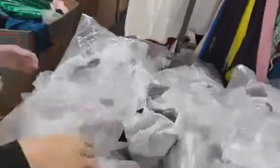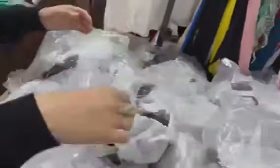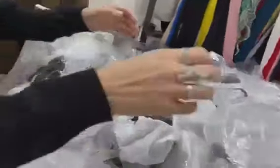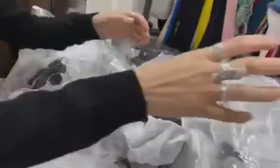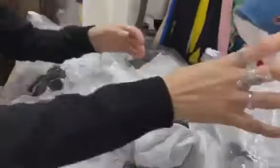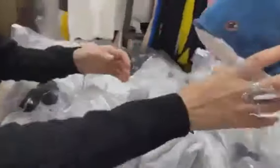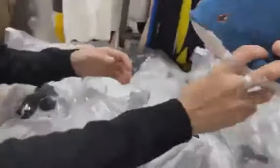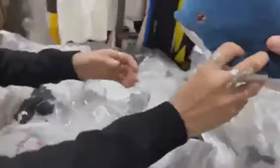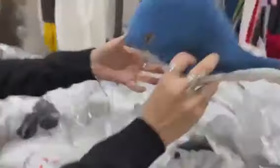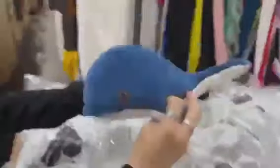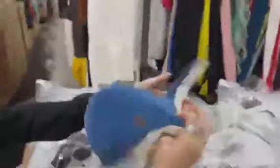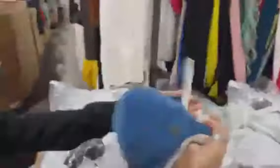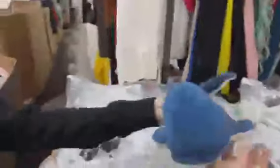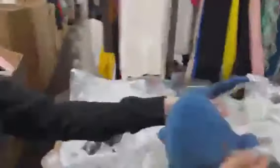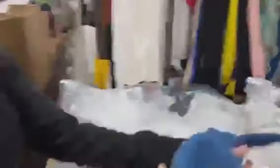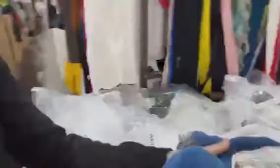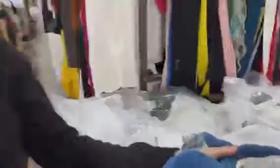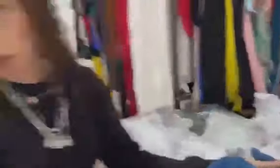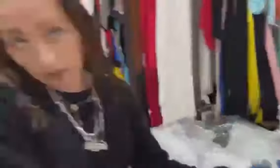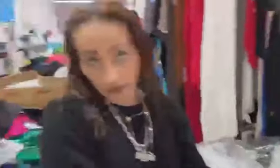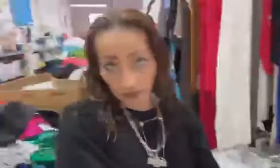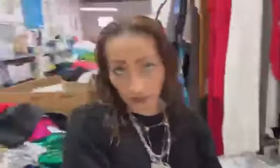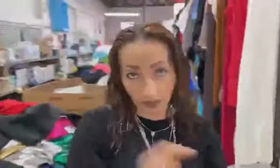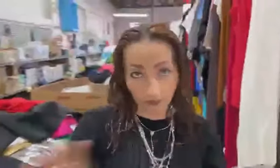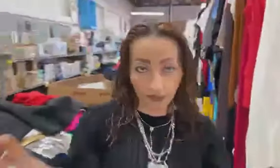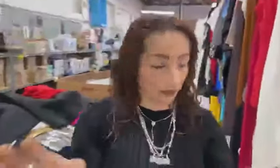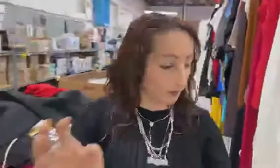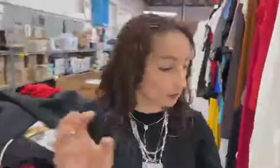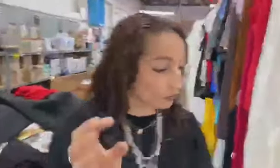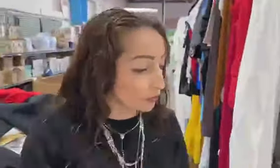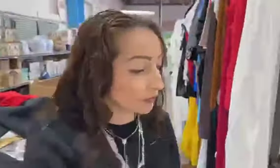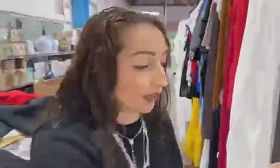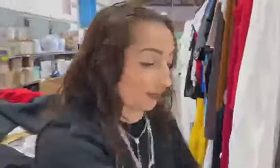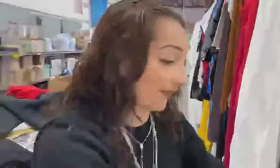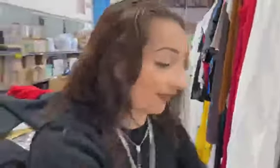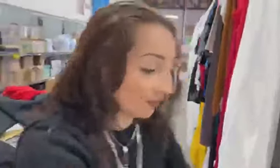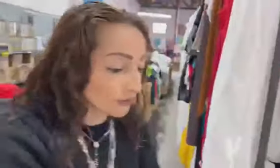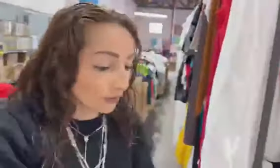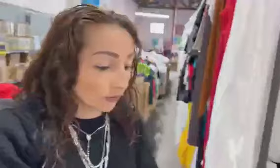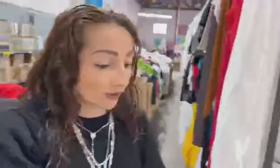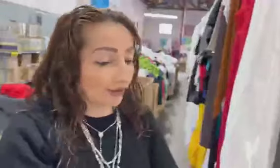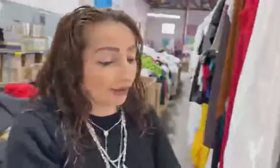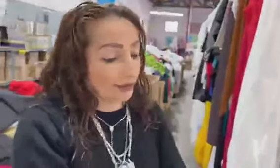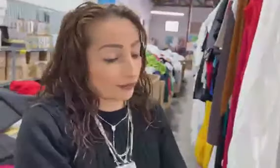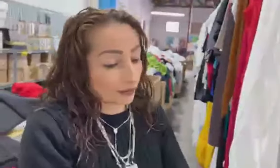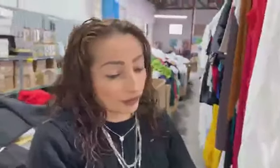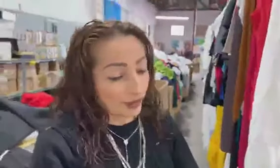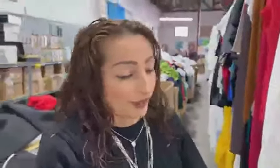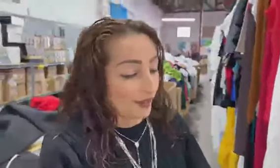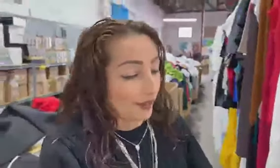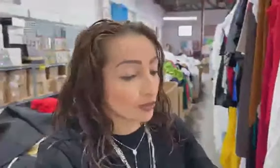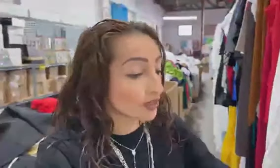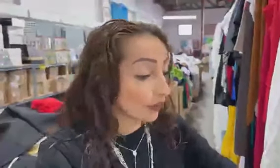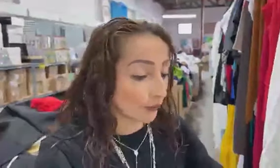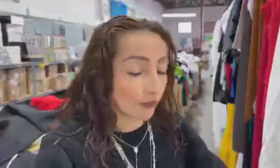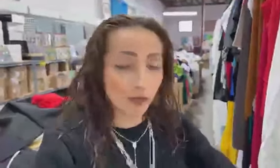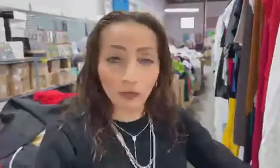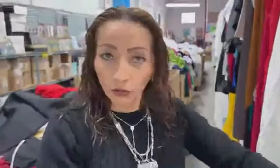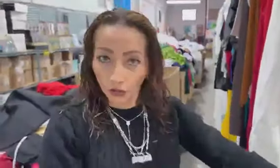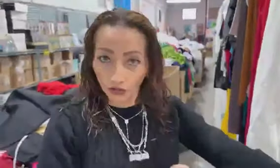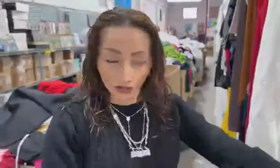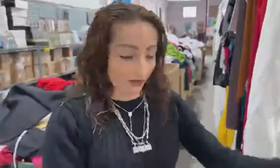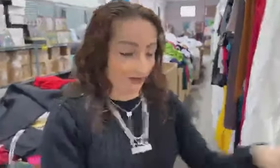peluche para los niños. Ah, es una ballena. 14 todavía, ¿sabes? Ajá. Tenemos una monada de... A ver. No sé